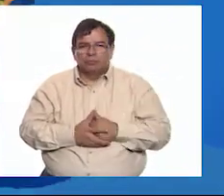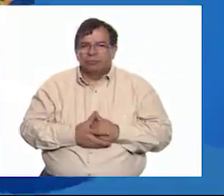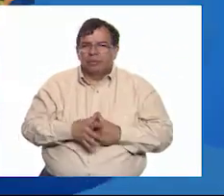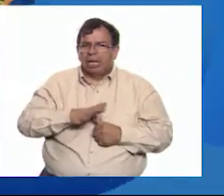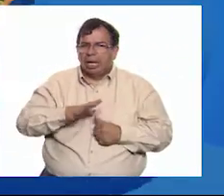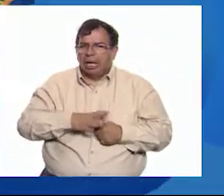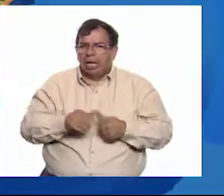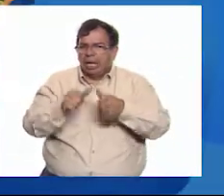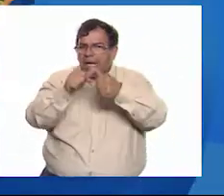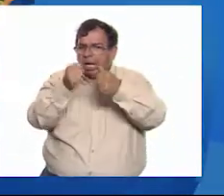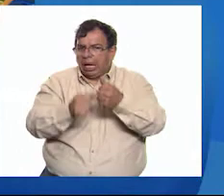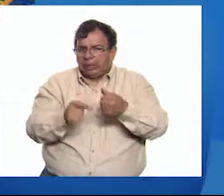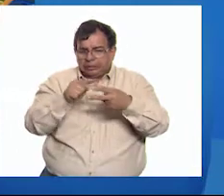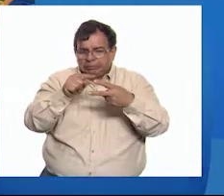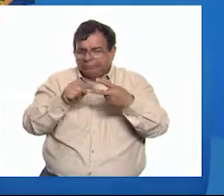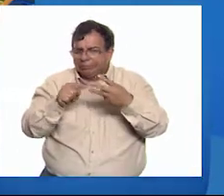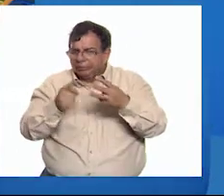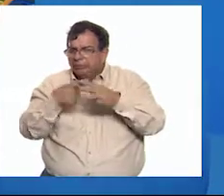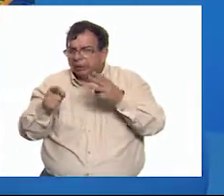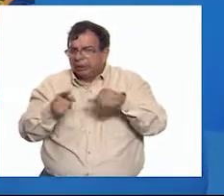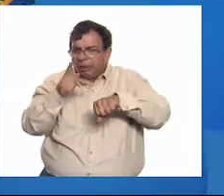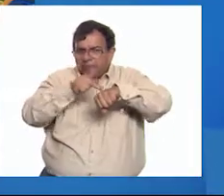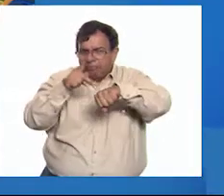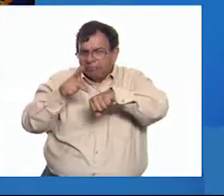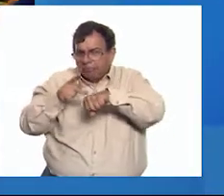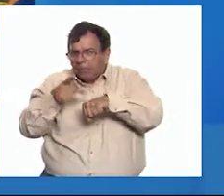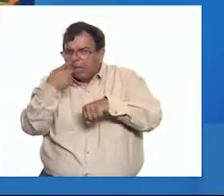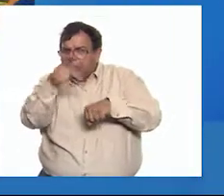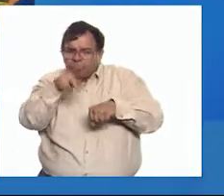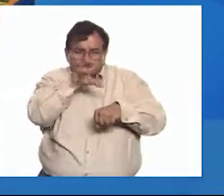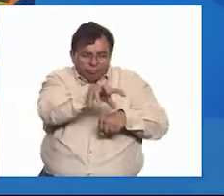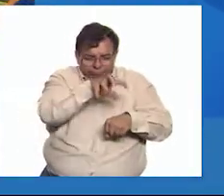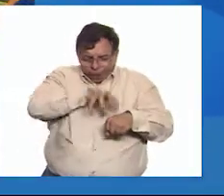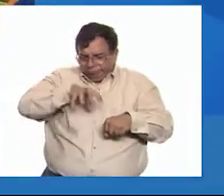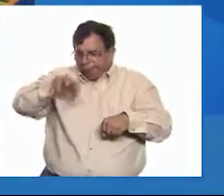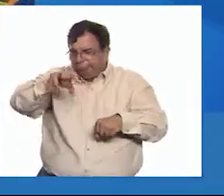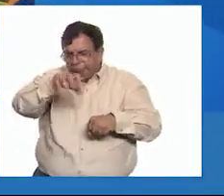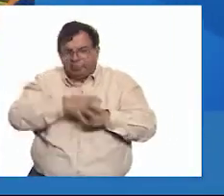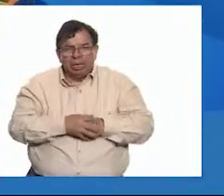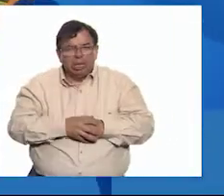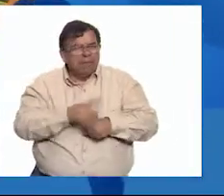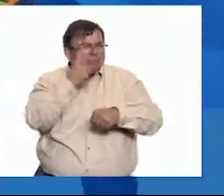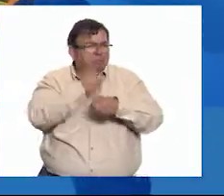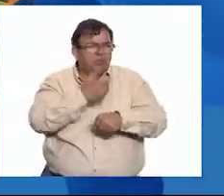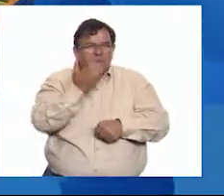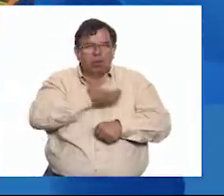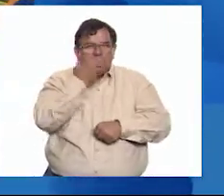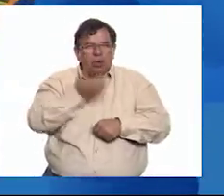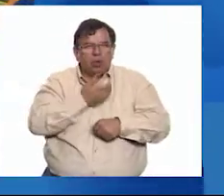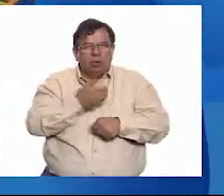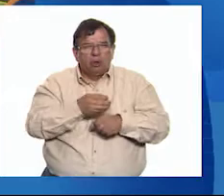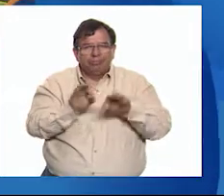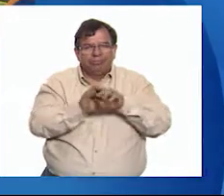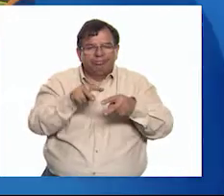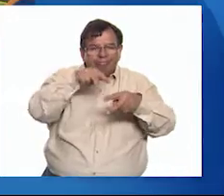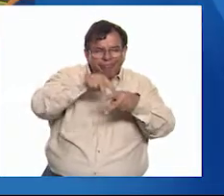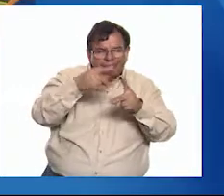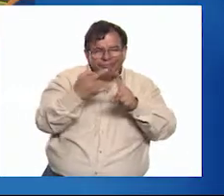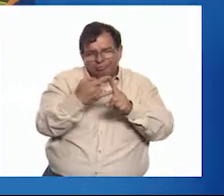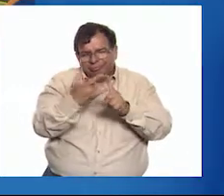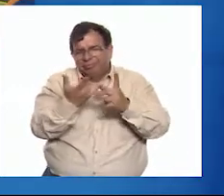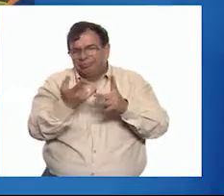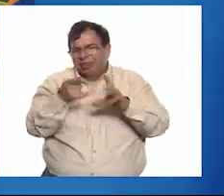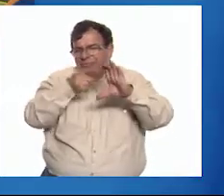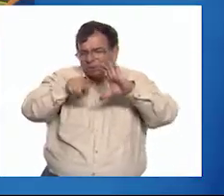Existen tres tipos de arte en rocas que reflejan los diferentes estilos regionales. El primero y el más común son las figuras geométricas